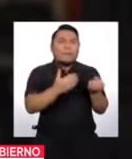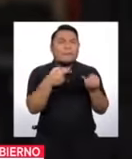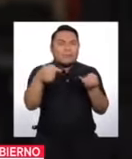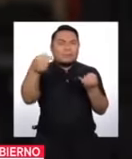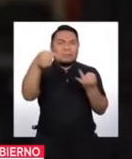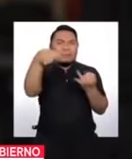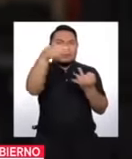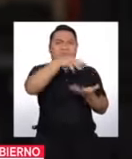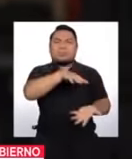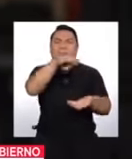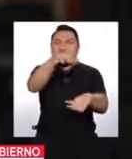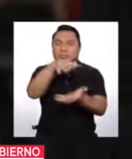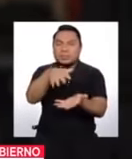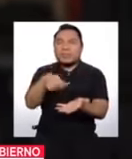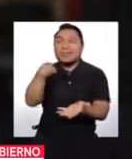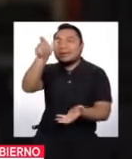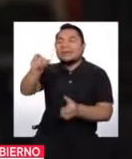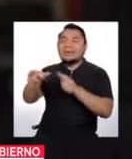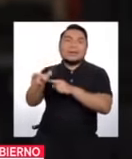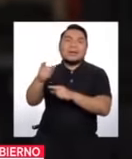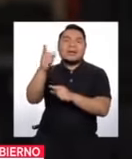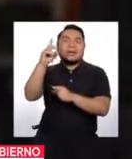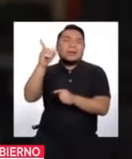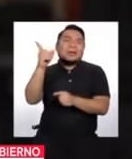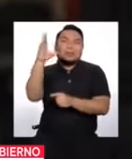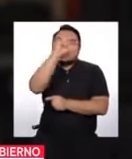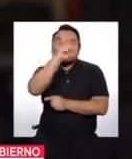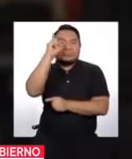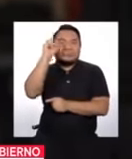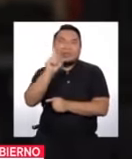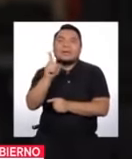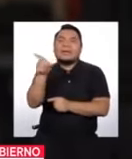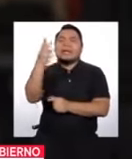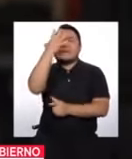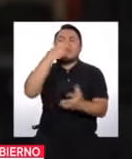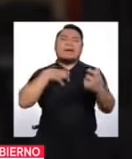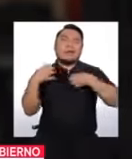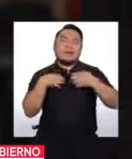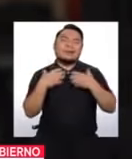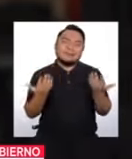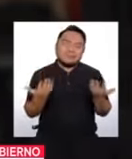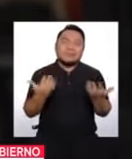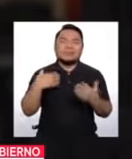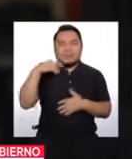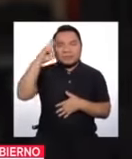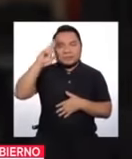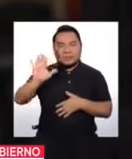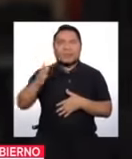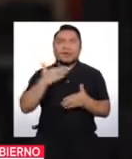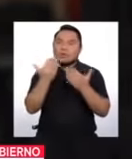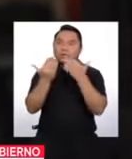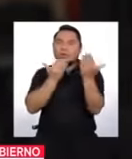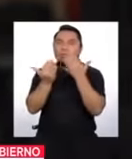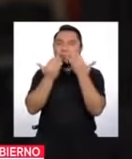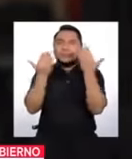información y que ahora ratifico vía esta gran oportunidad. En relación con Yurimaguas, efectivamente,